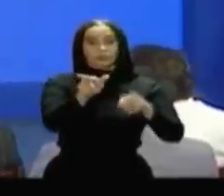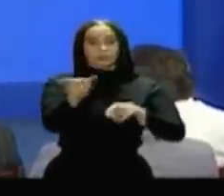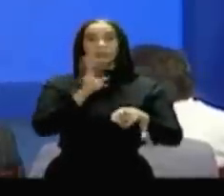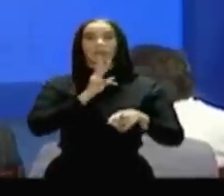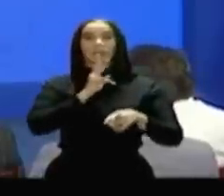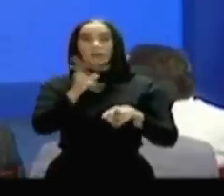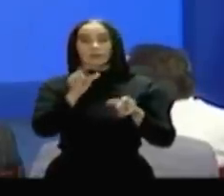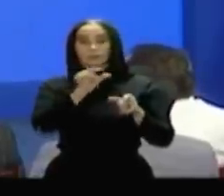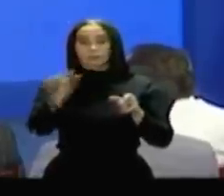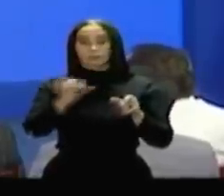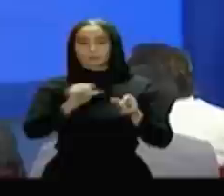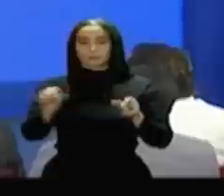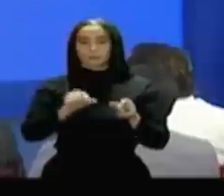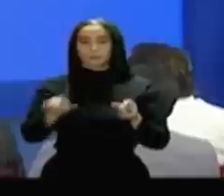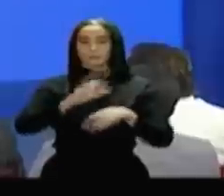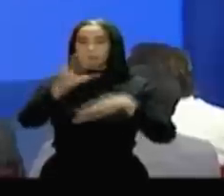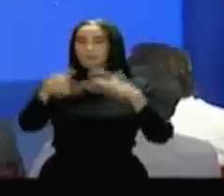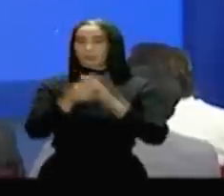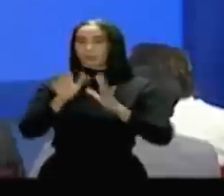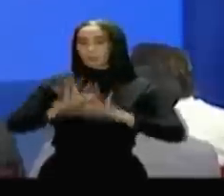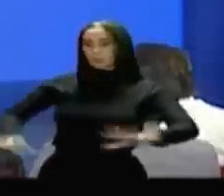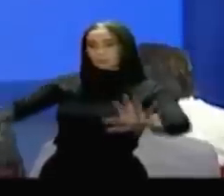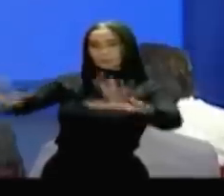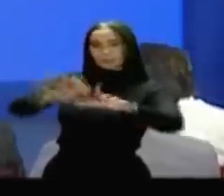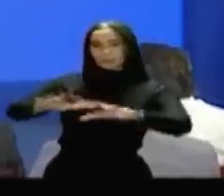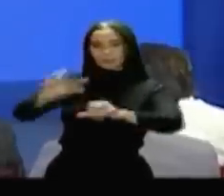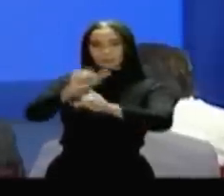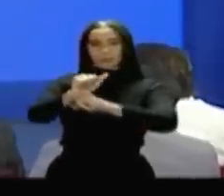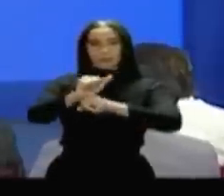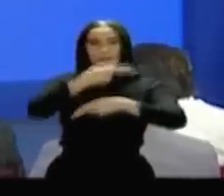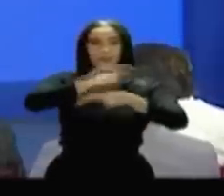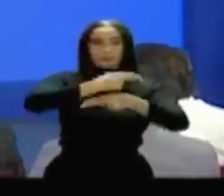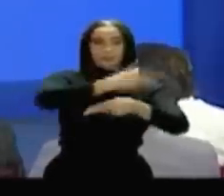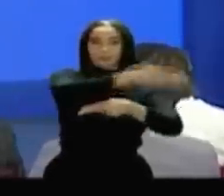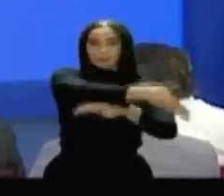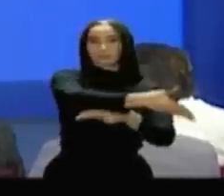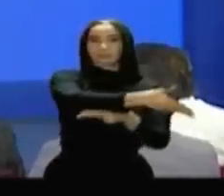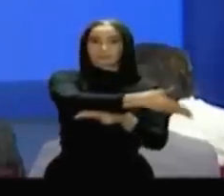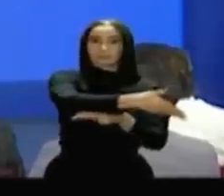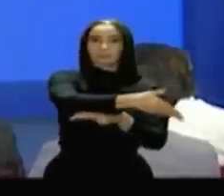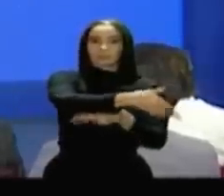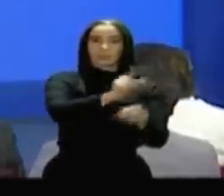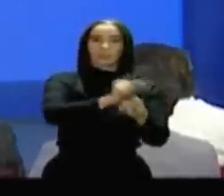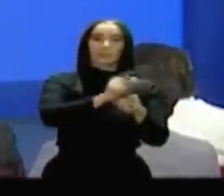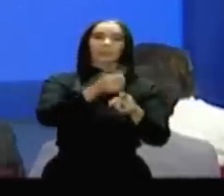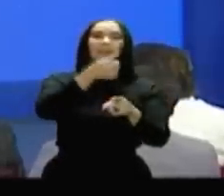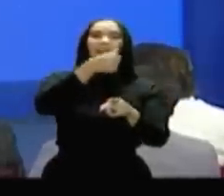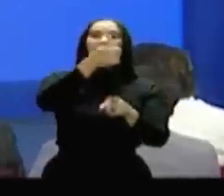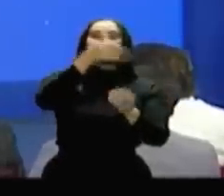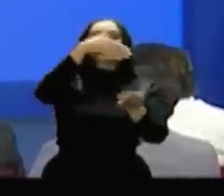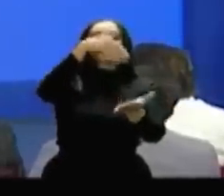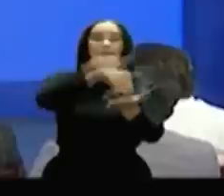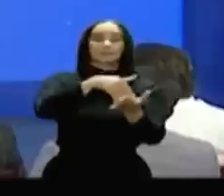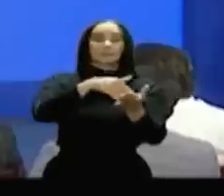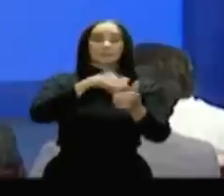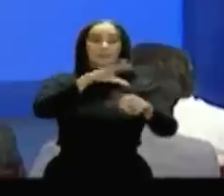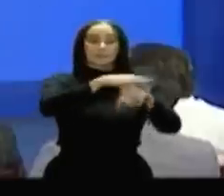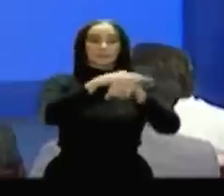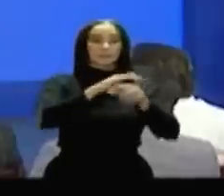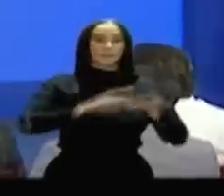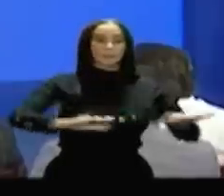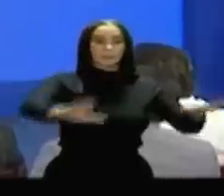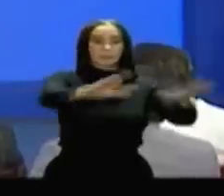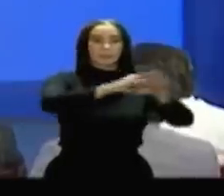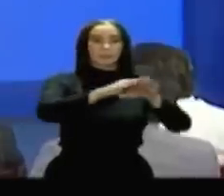momento. Dijo que es prácticamente nula los trabajos en esa zona. Dice, extracción masiva de arena, tala indiscriminada